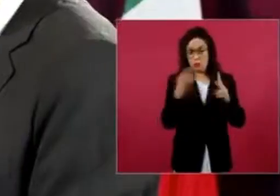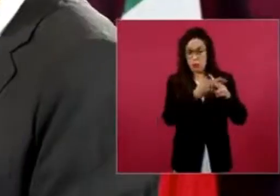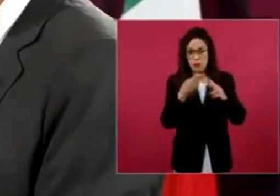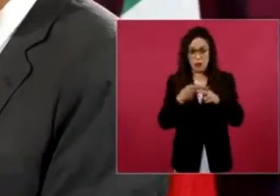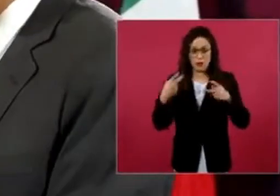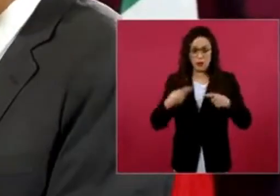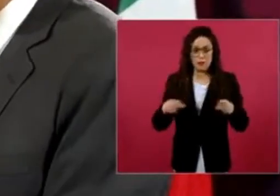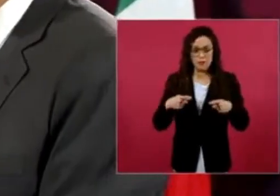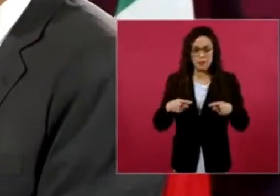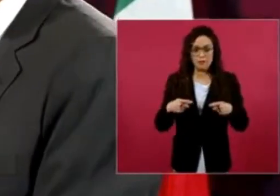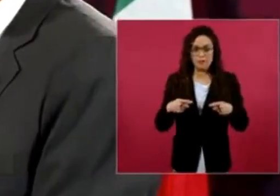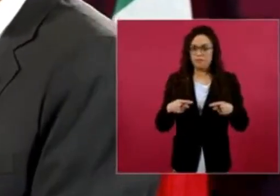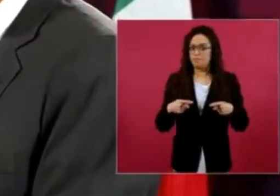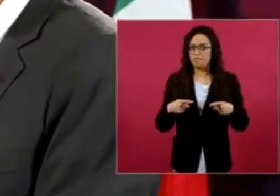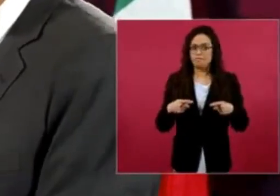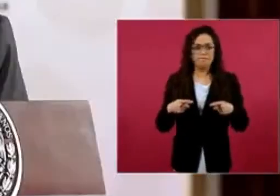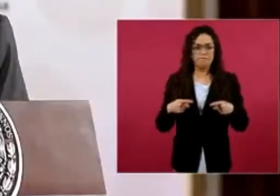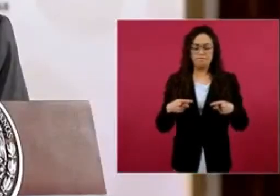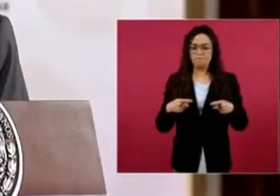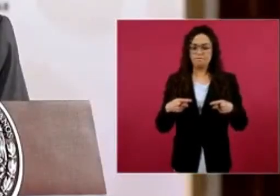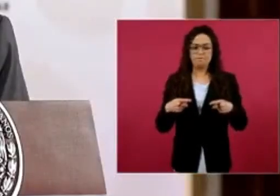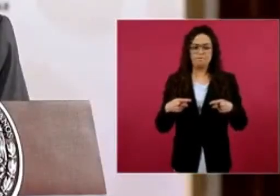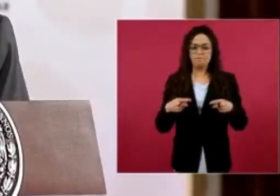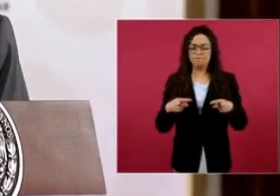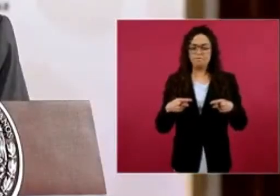más bajos,